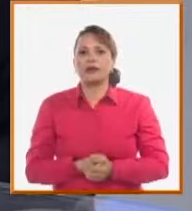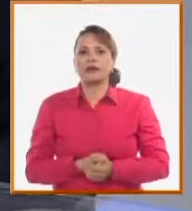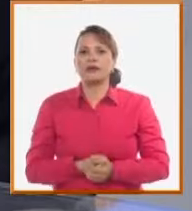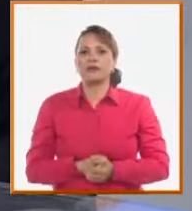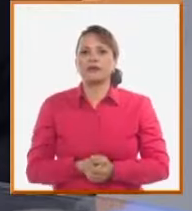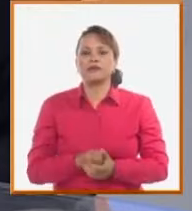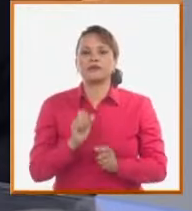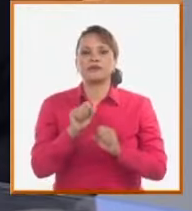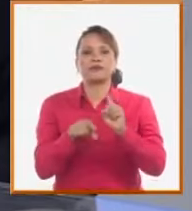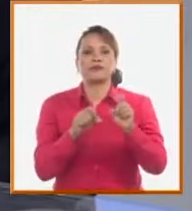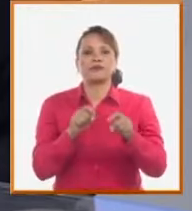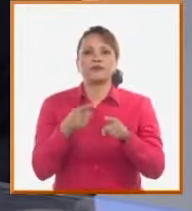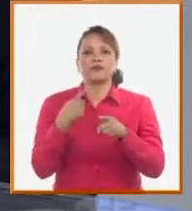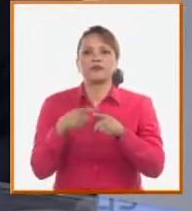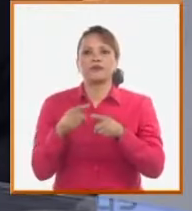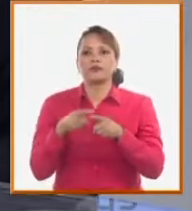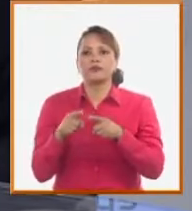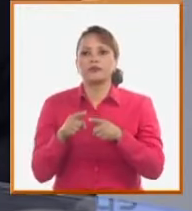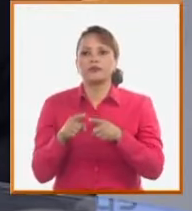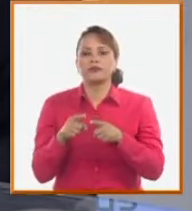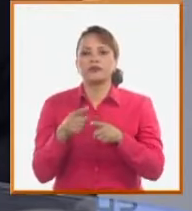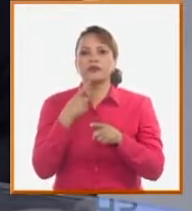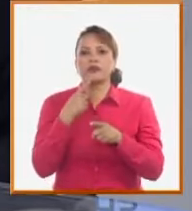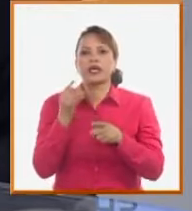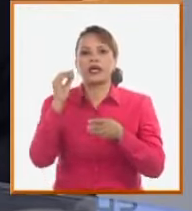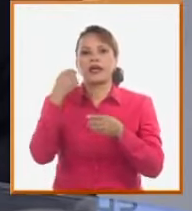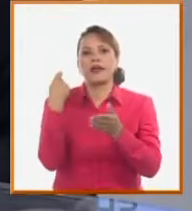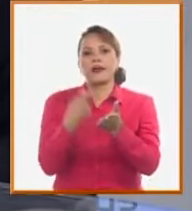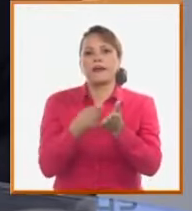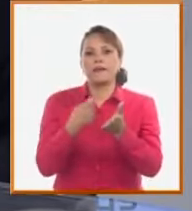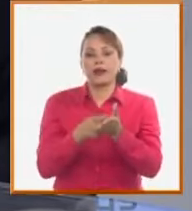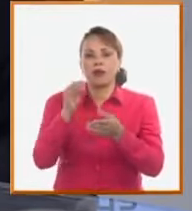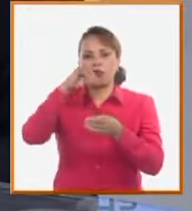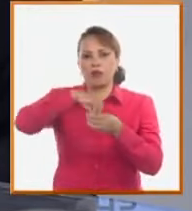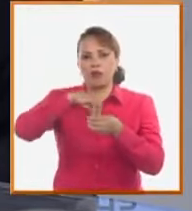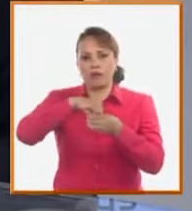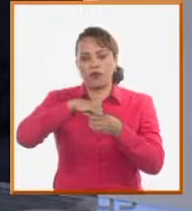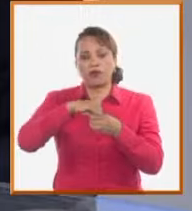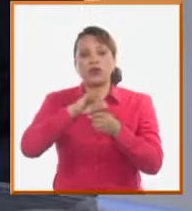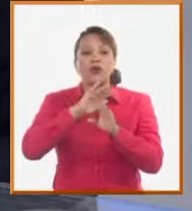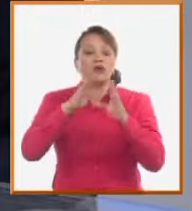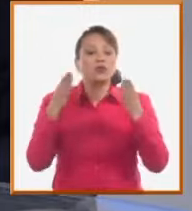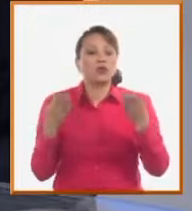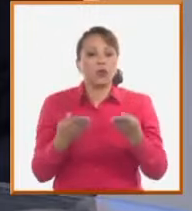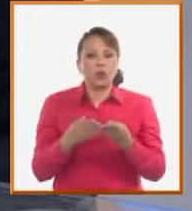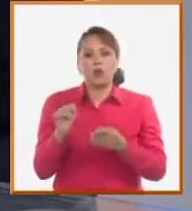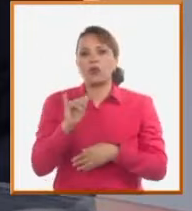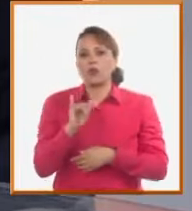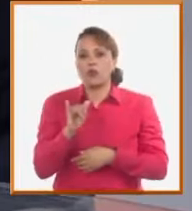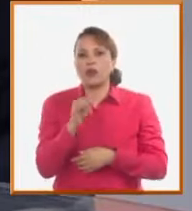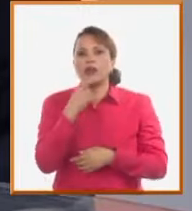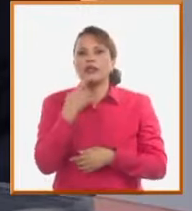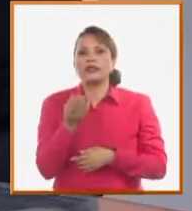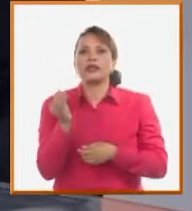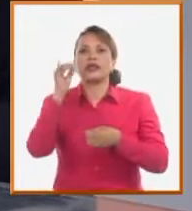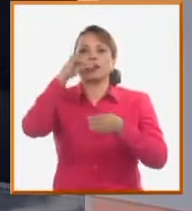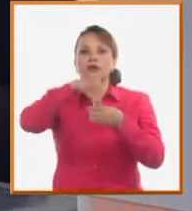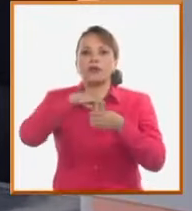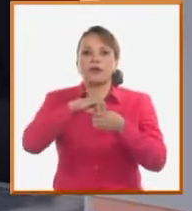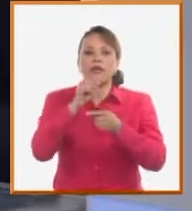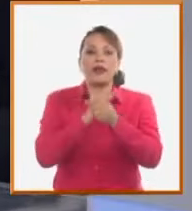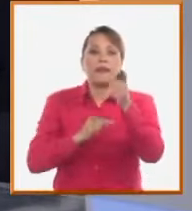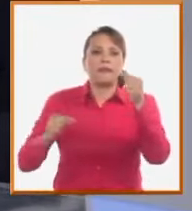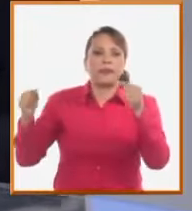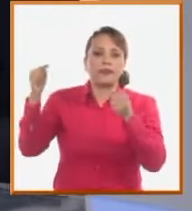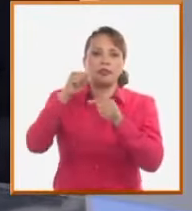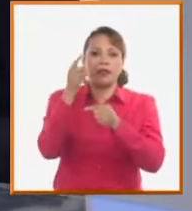la compra de bonos soberanos, en el rendimiento financiero de esos fondos, porque todo el rendimiento también se incorpora al principal, o sea,